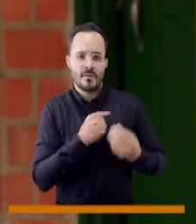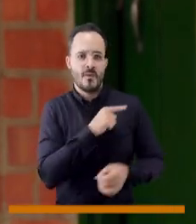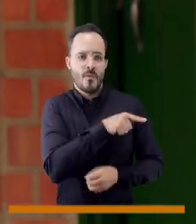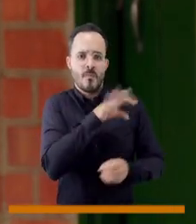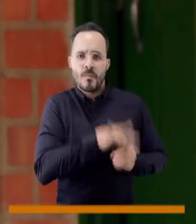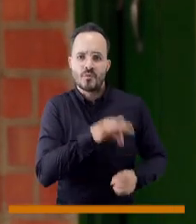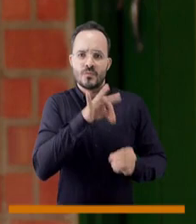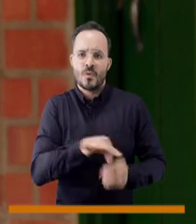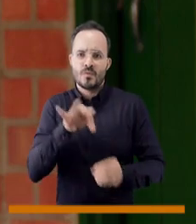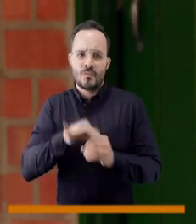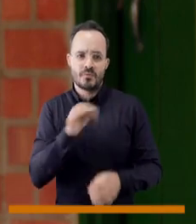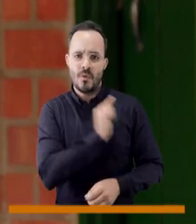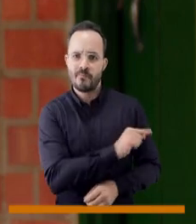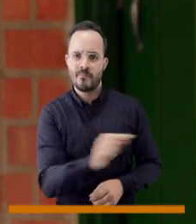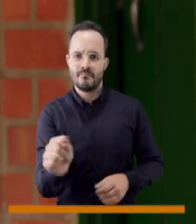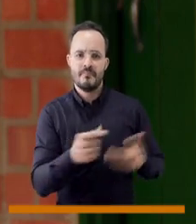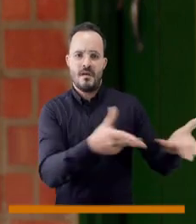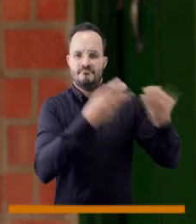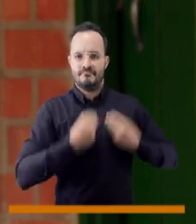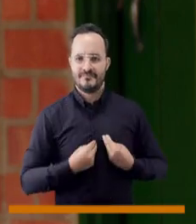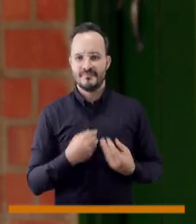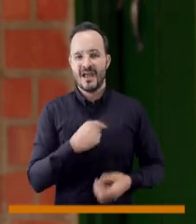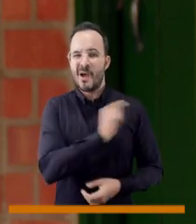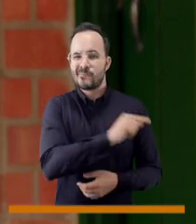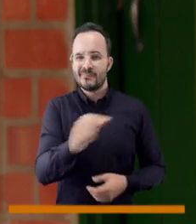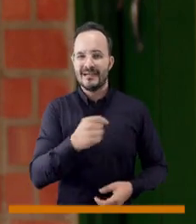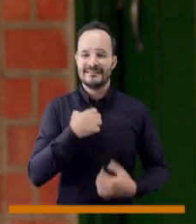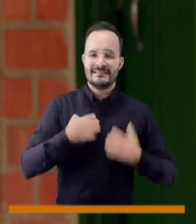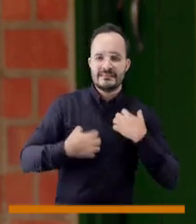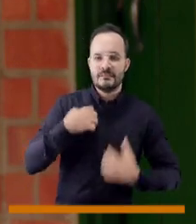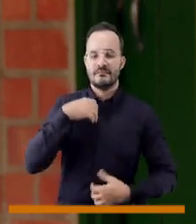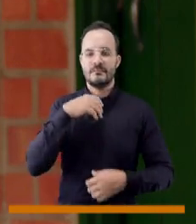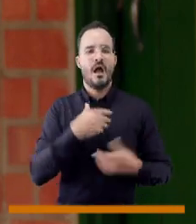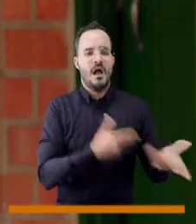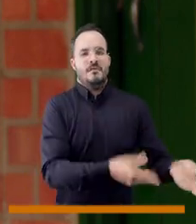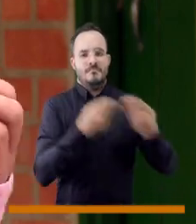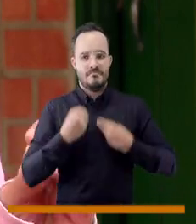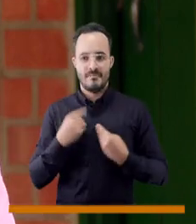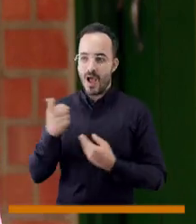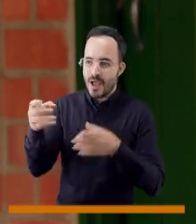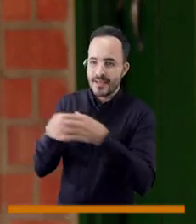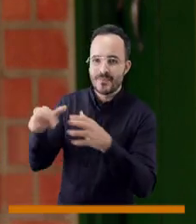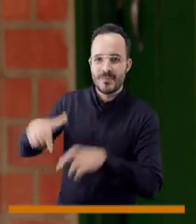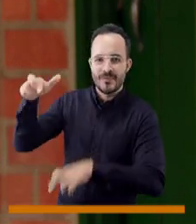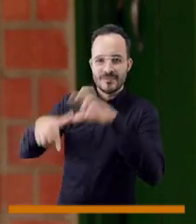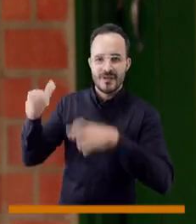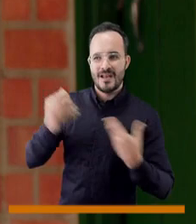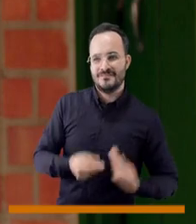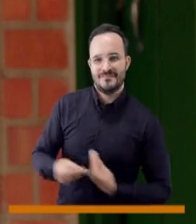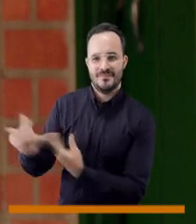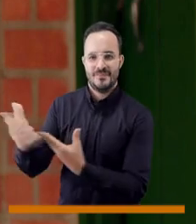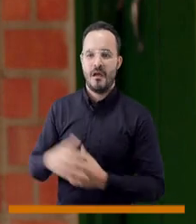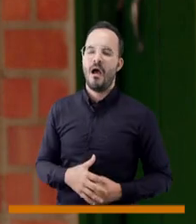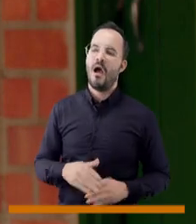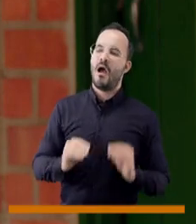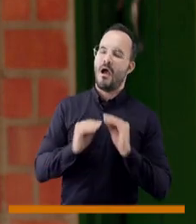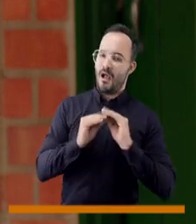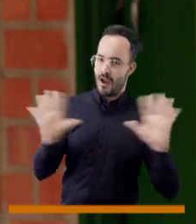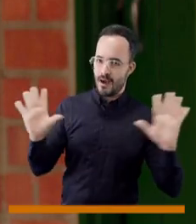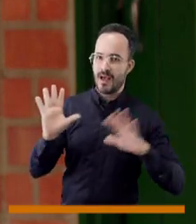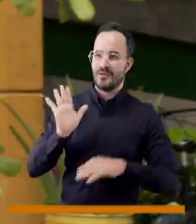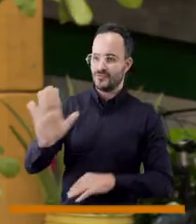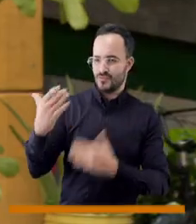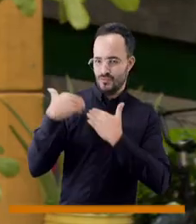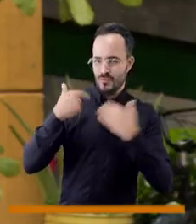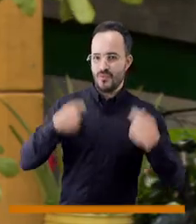votos de otros compañeros. Pues yo, los compañeros tienen una idea, me la traen a mí y yo la llevo al equipo profesional. Esa es